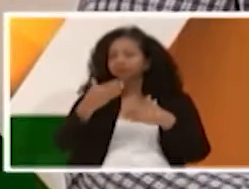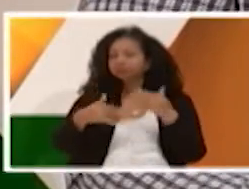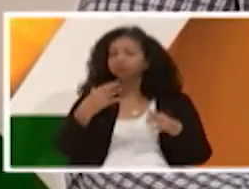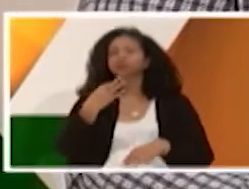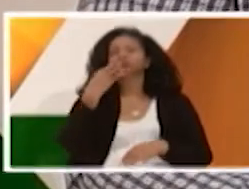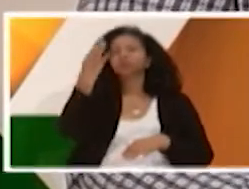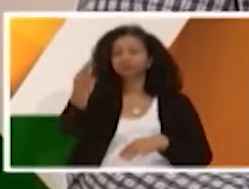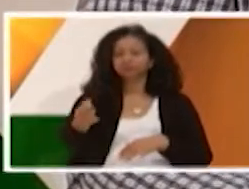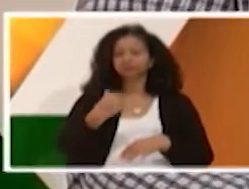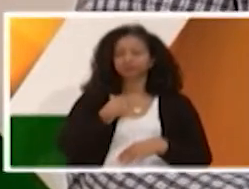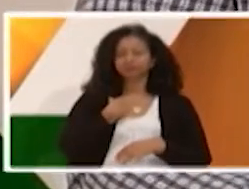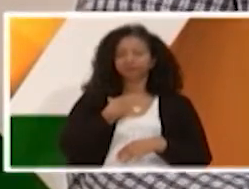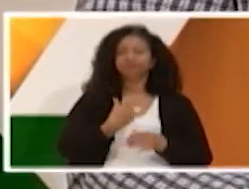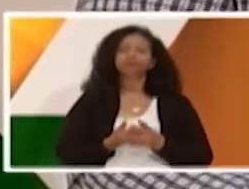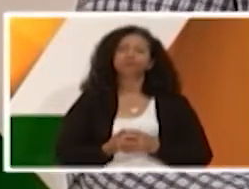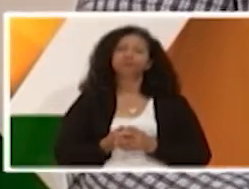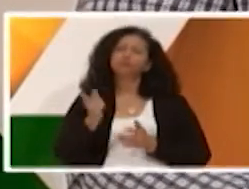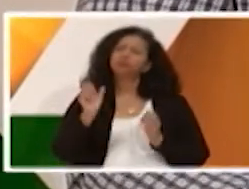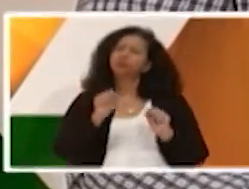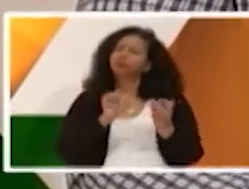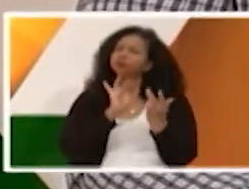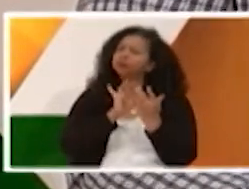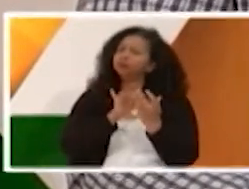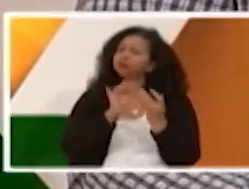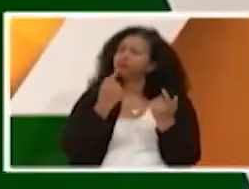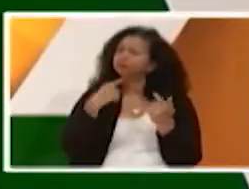país. ¿Tú fuiste contactado por el CONADIS?